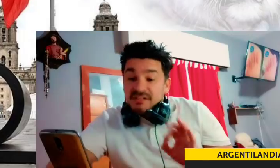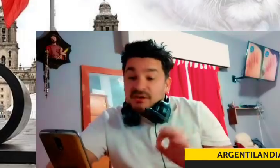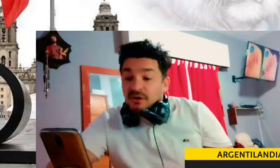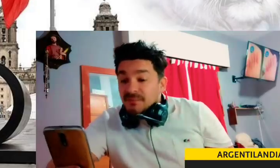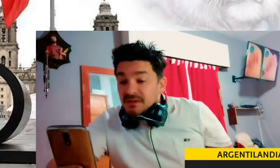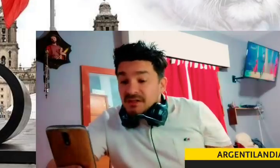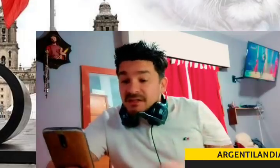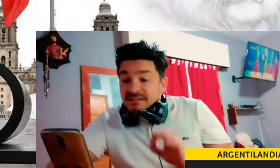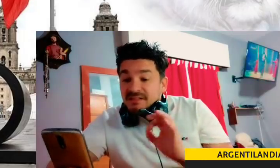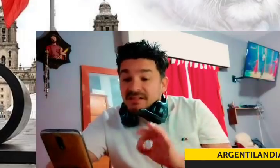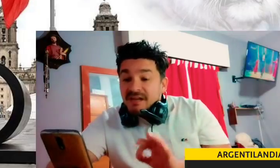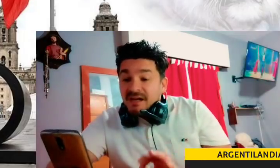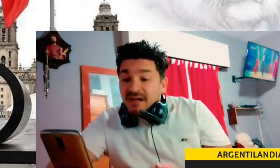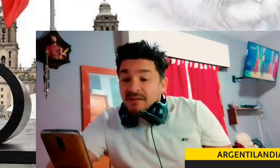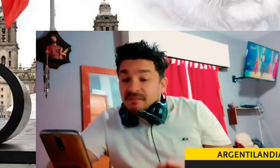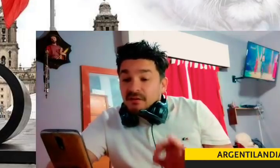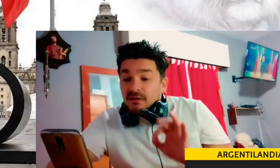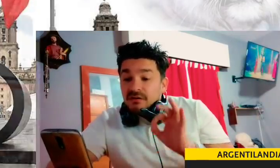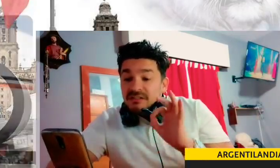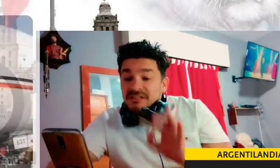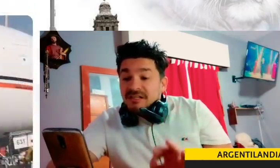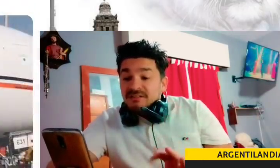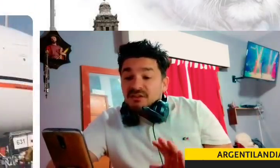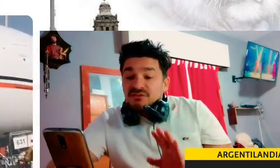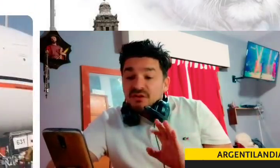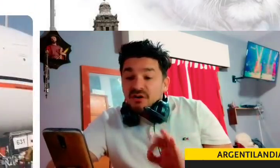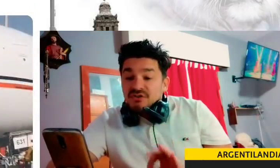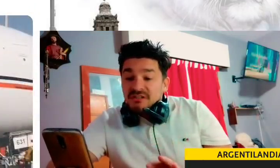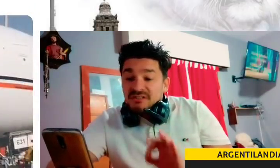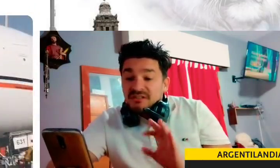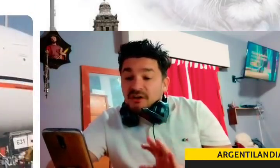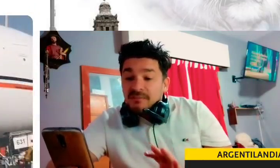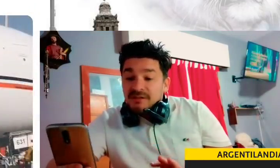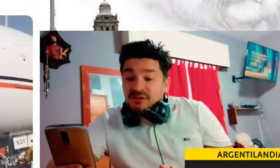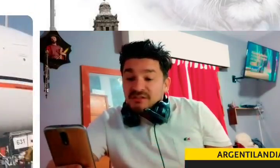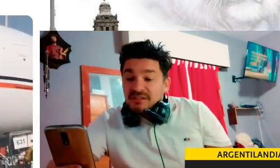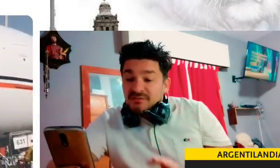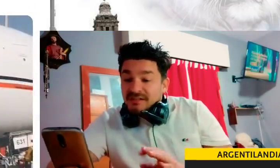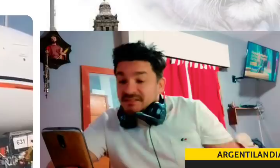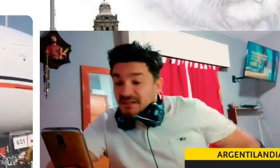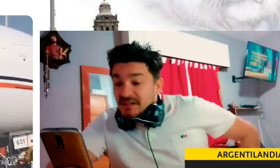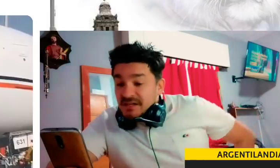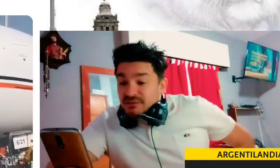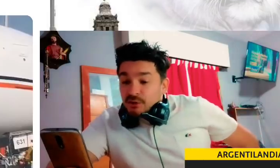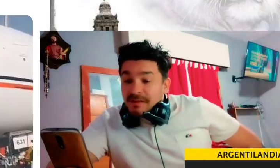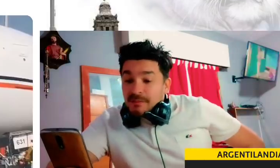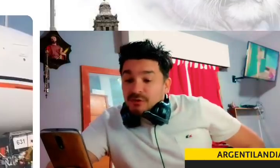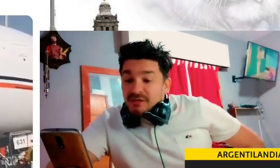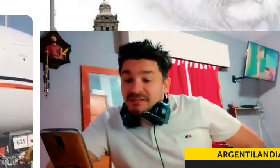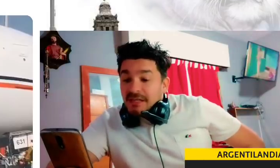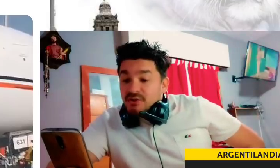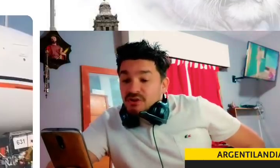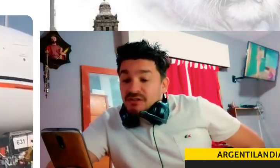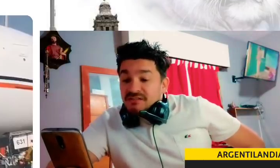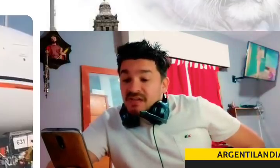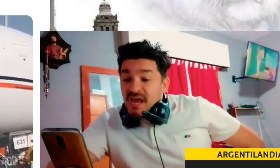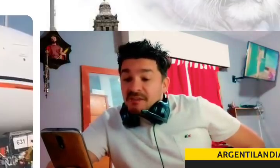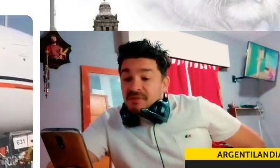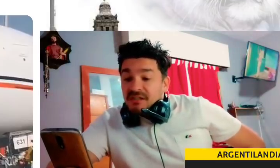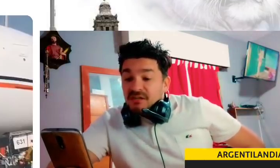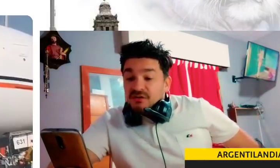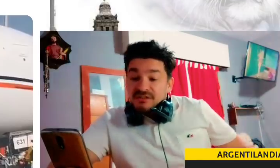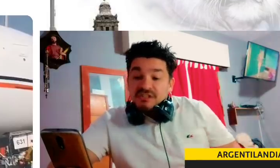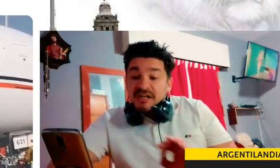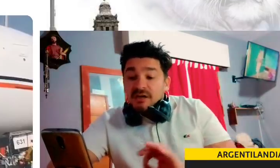Marcelo Ebrard dijo, se descarga 585.000 dosis de Pfizer, superamos 30 millones